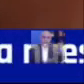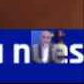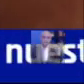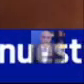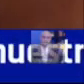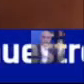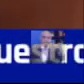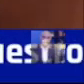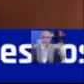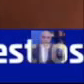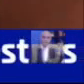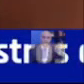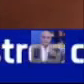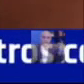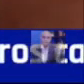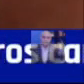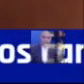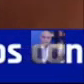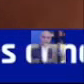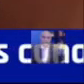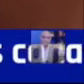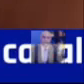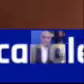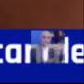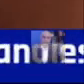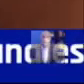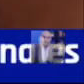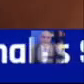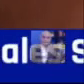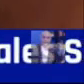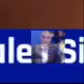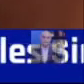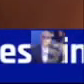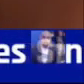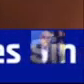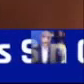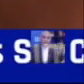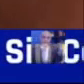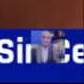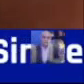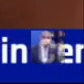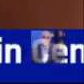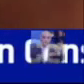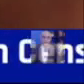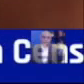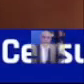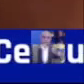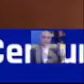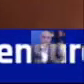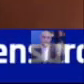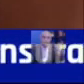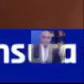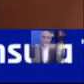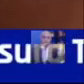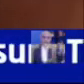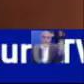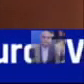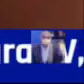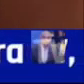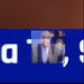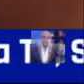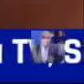ella, pero también es un golpe tremendo a la credibilidad de los medios que le dan cobijo. Lamento mucho